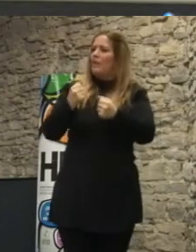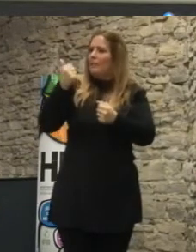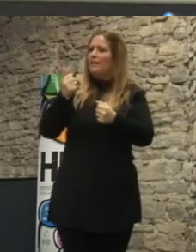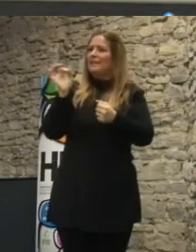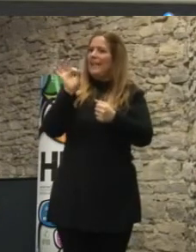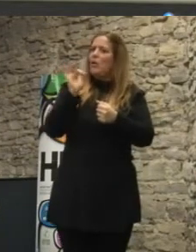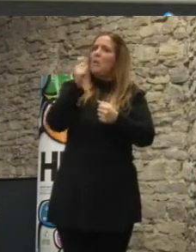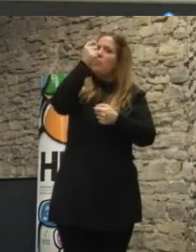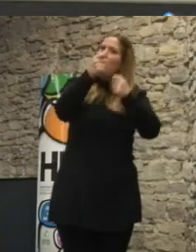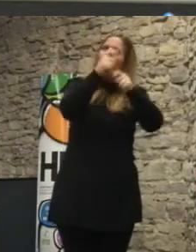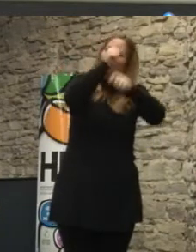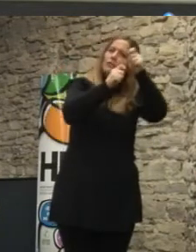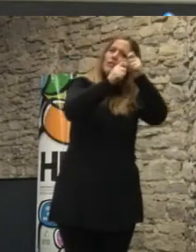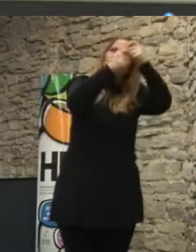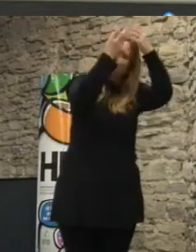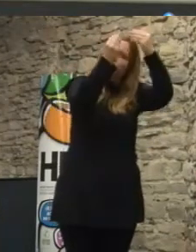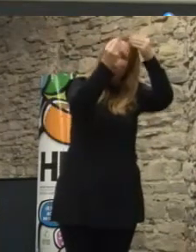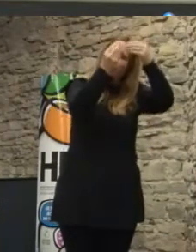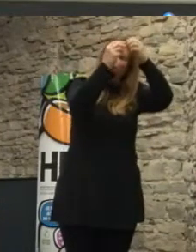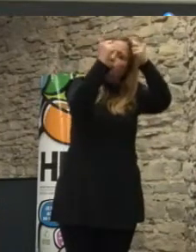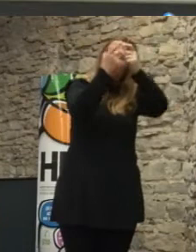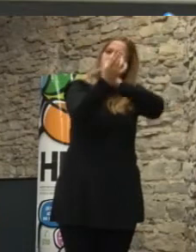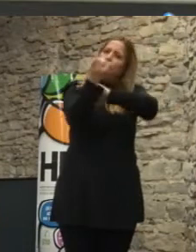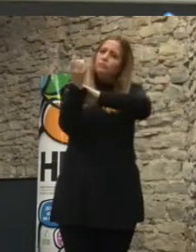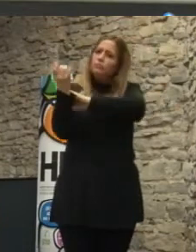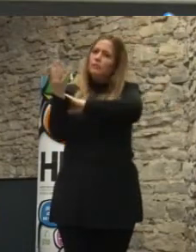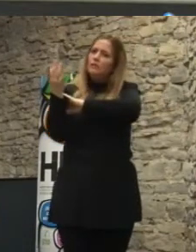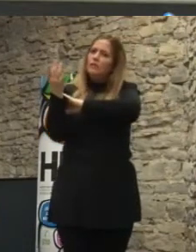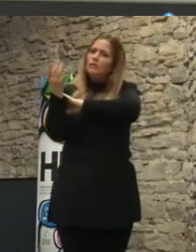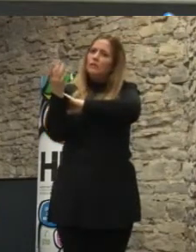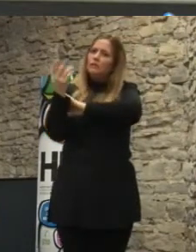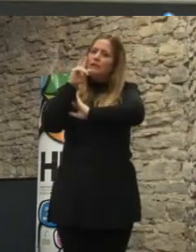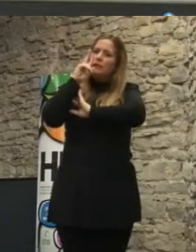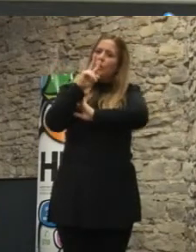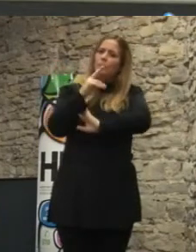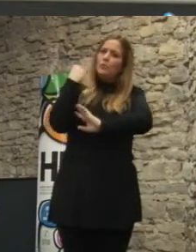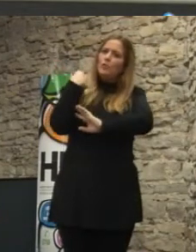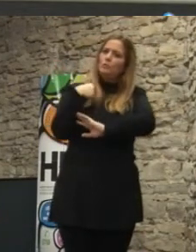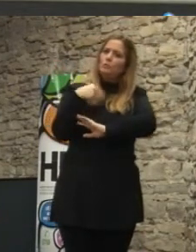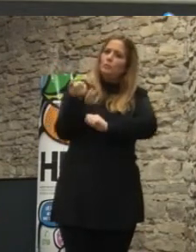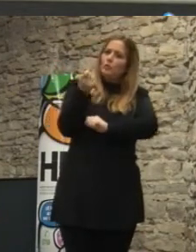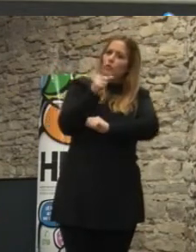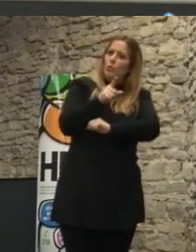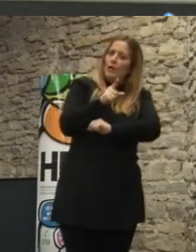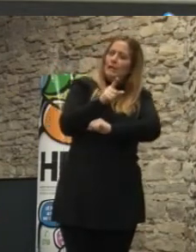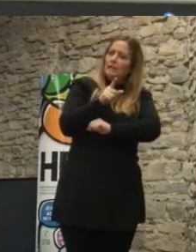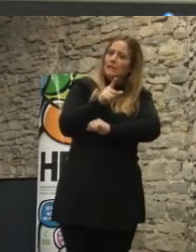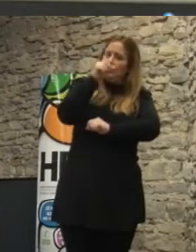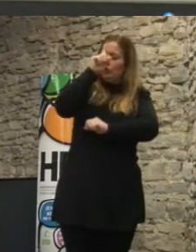pequeño corpúsculo que sí, nos vemos los mismos, los iguales, los que queremos siempre lo mismo. No sé.